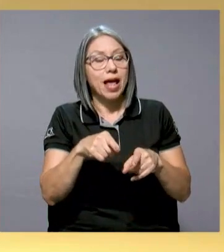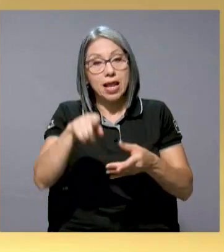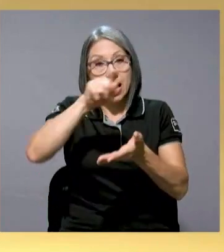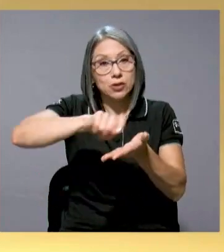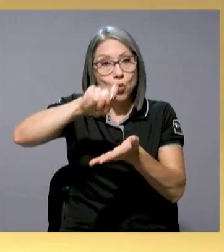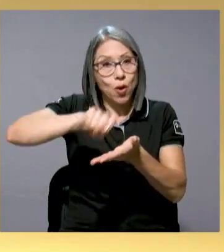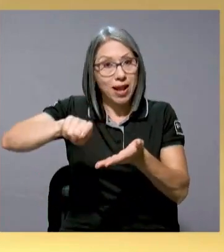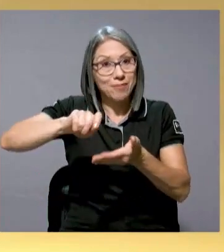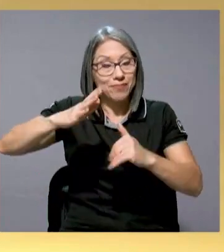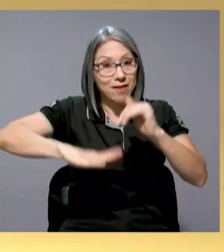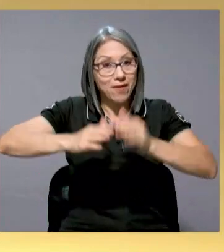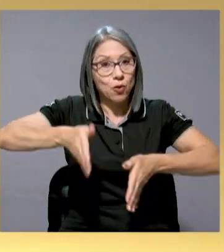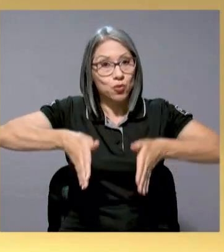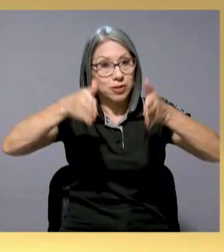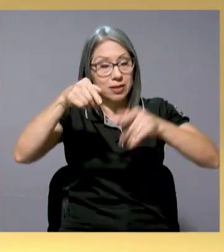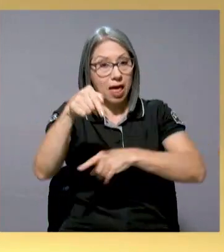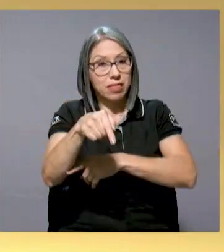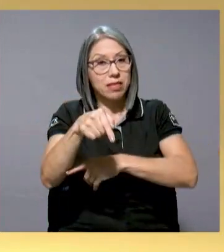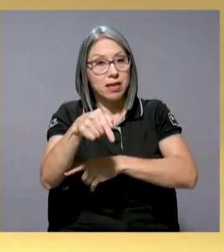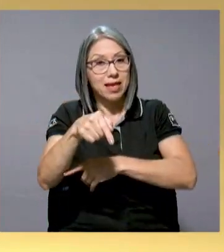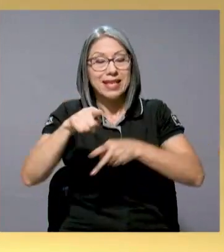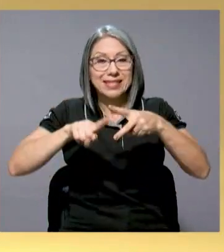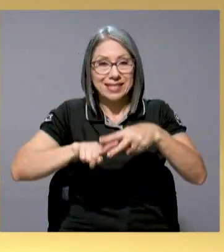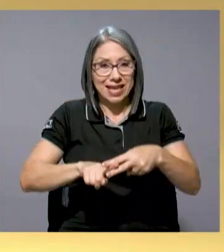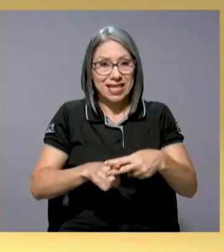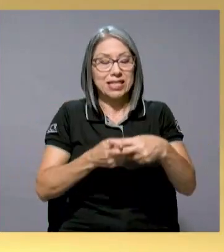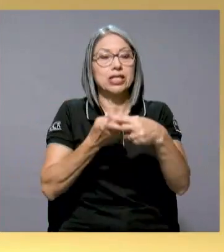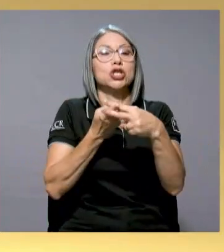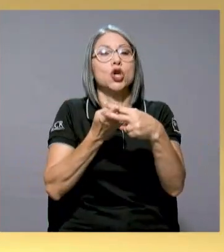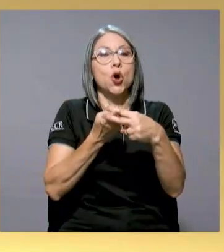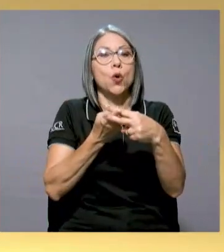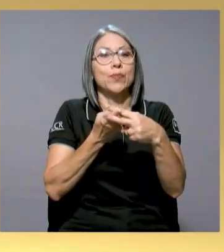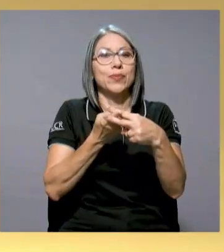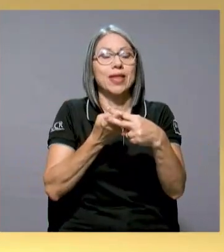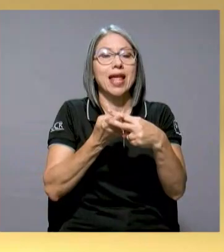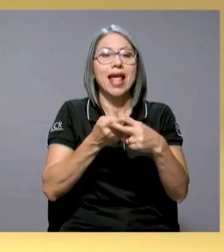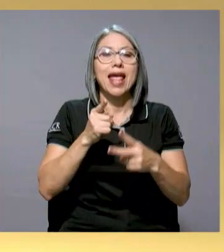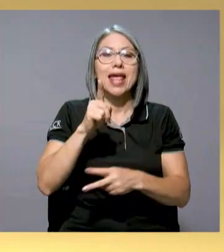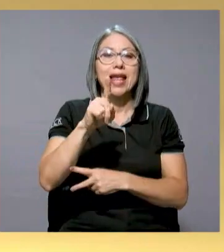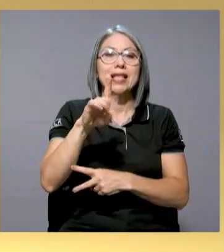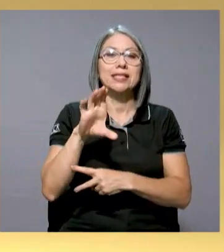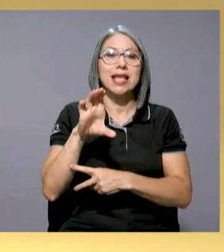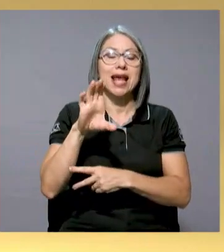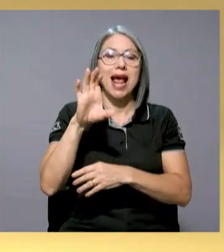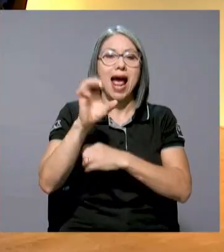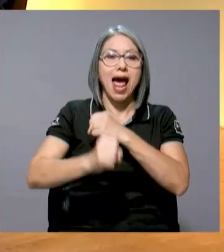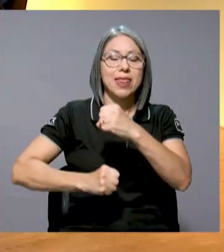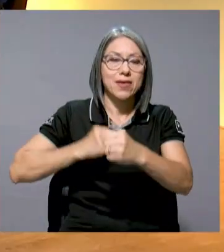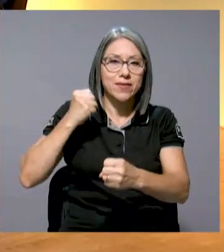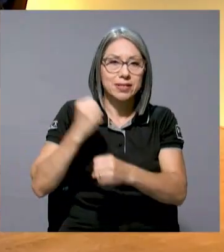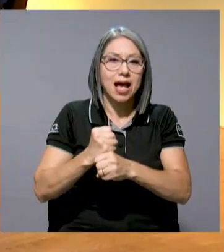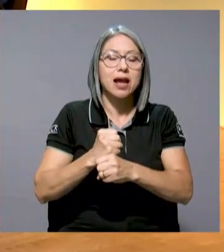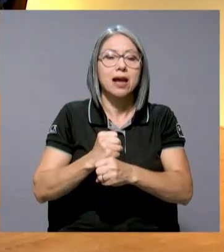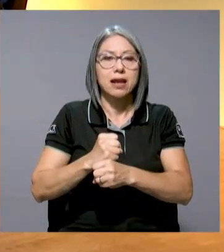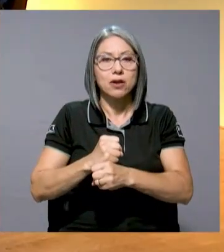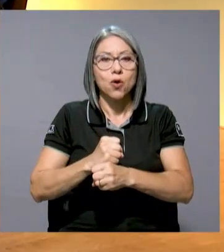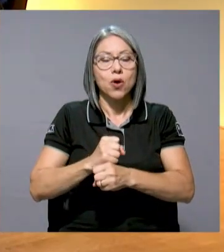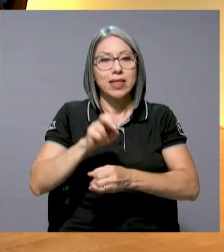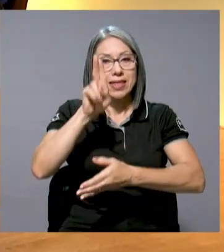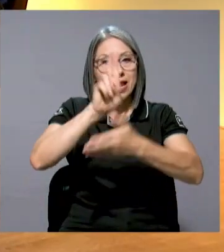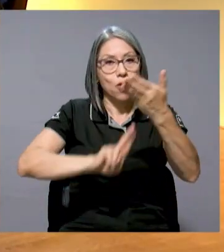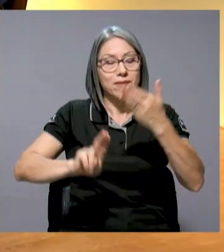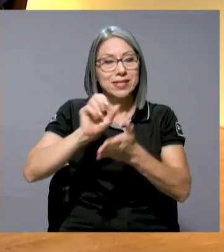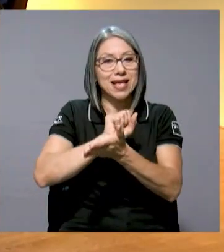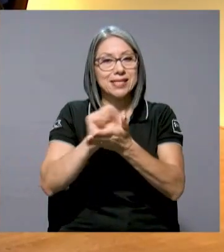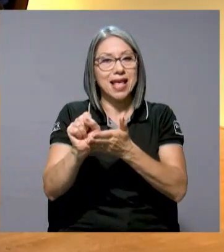escuela, facultad, se inició en el 100 aniversario de la Universidad de